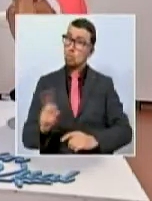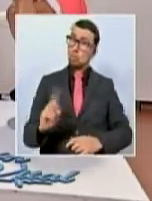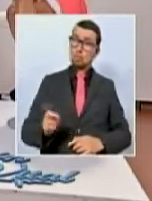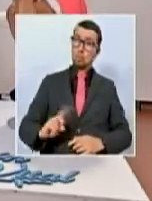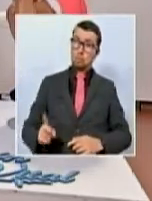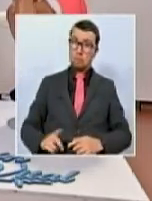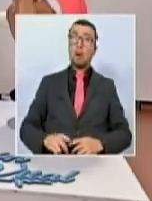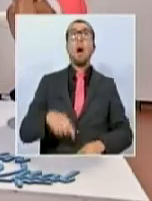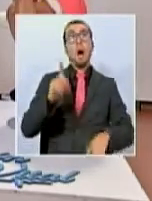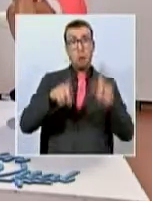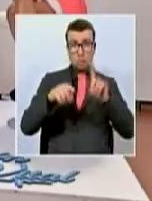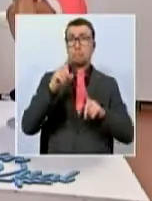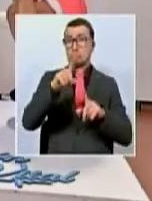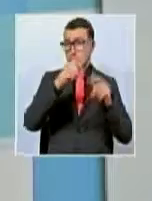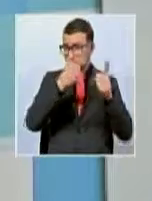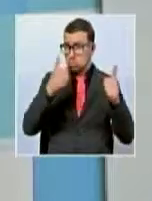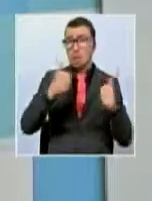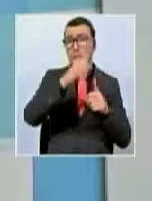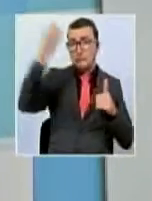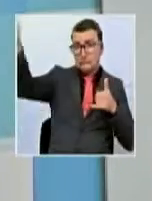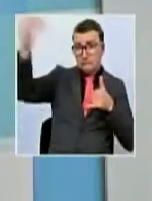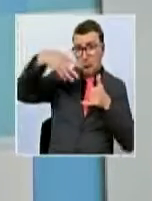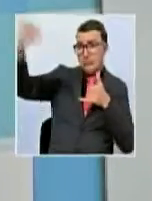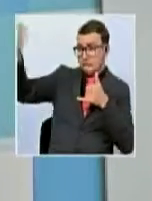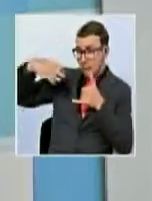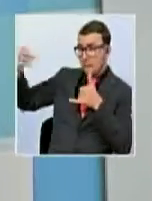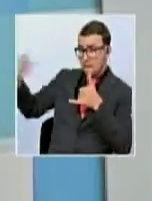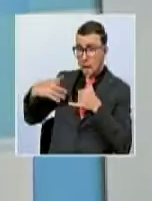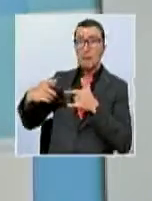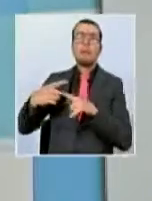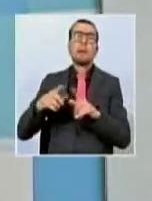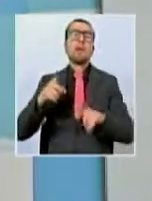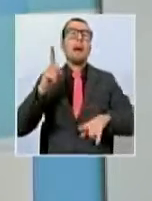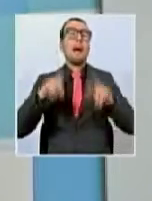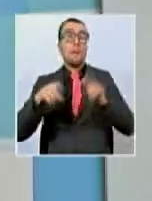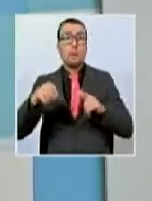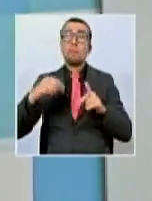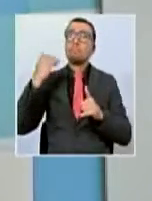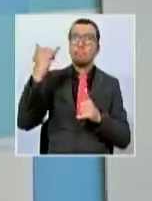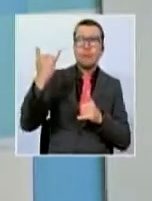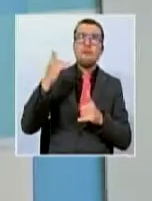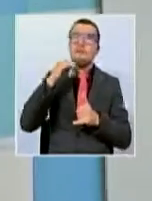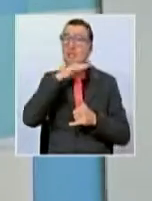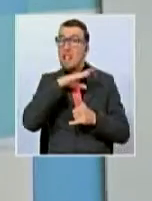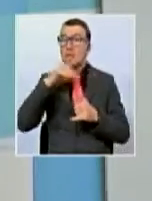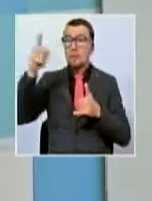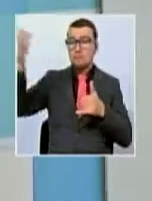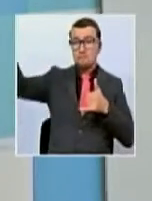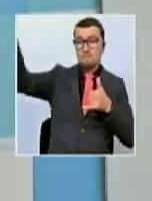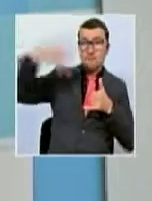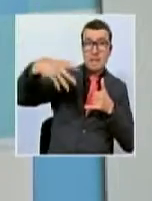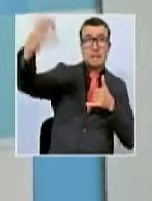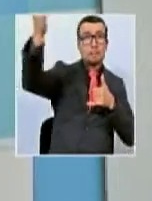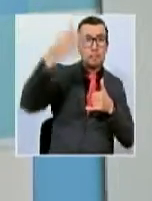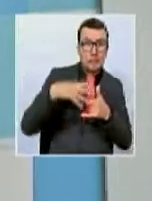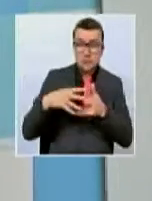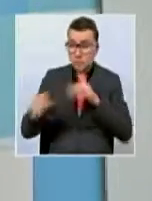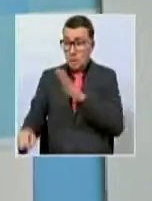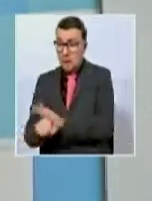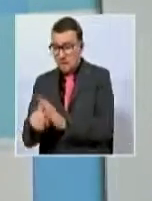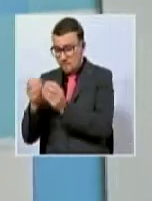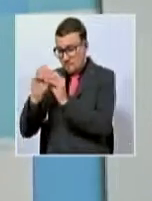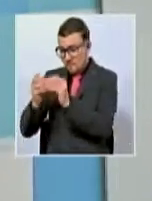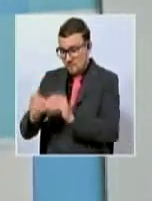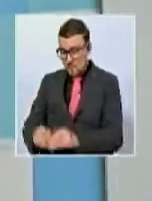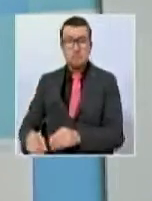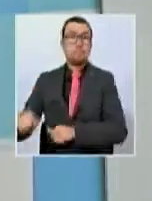que proteger un poco también el sector. Pero sí, lamentablemente el índice más alto es en los productos importados y en esas categorías.